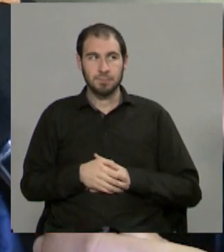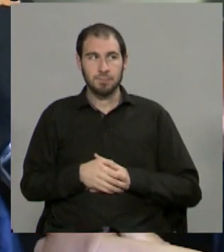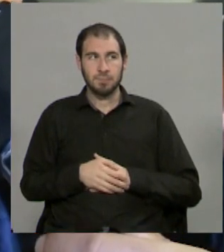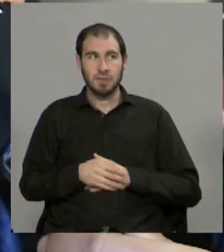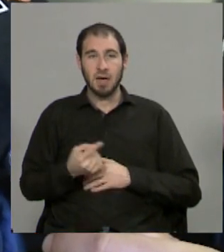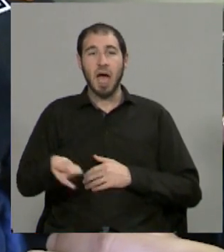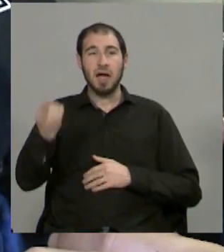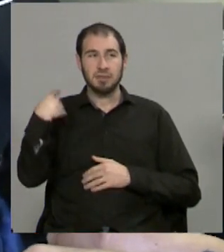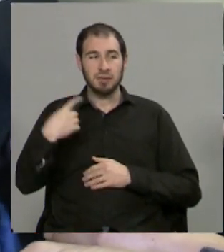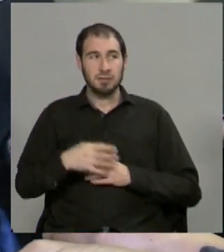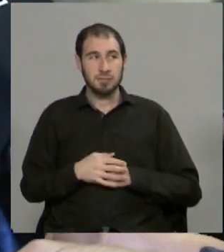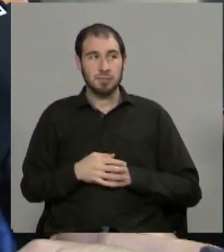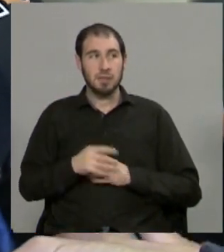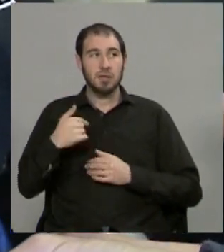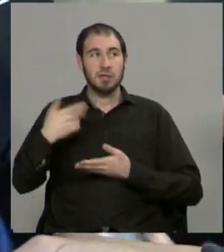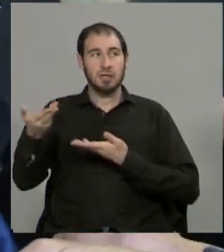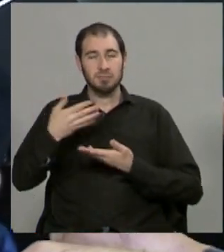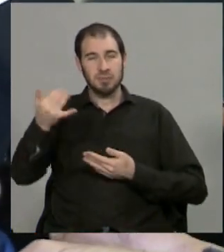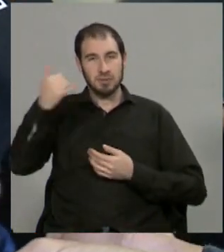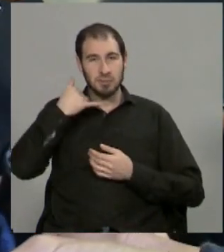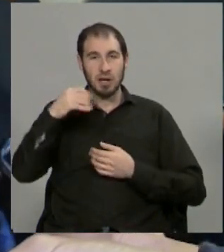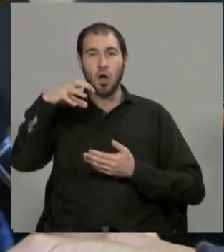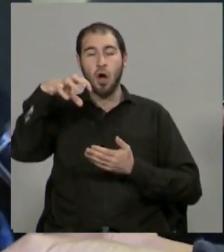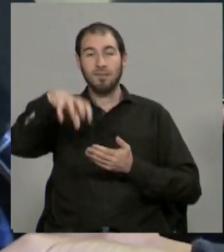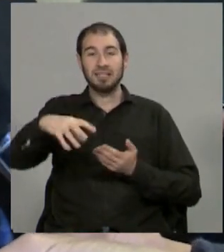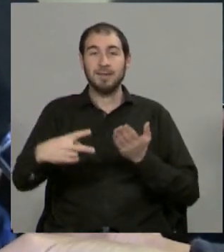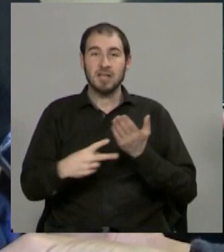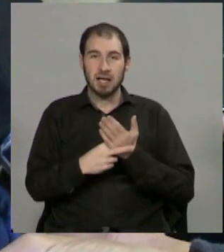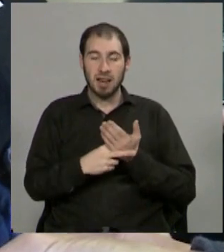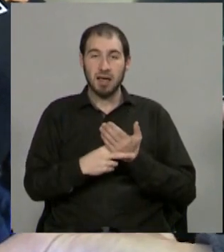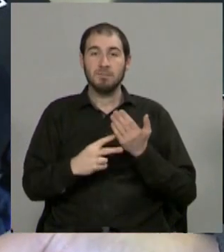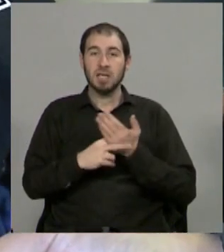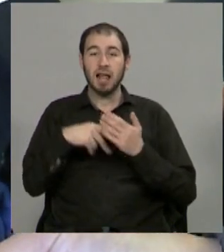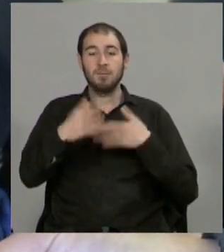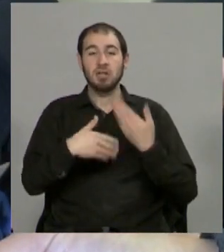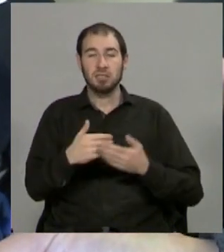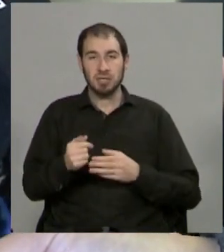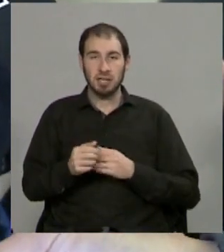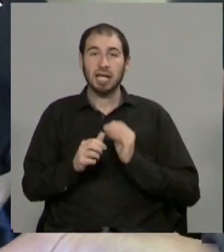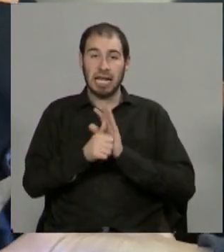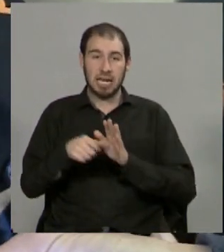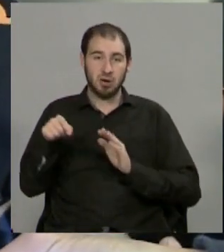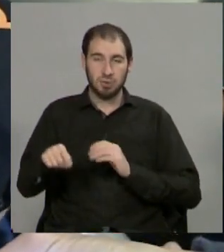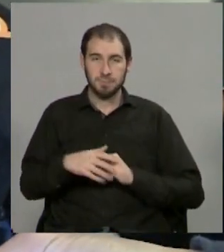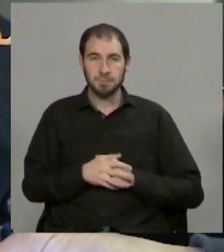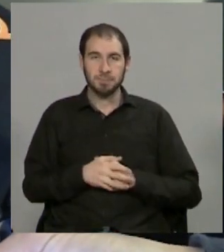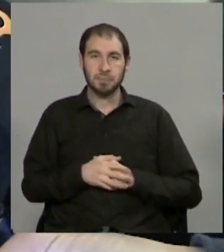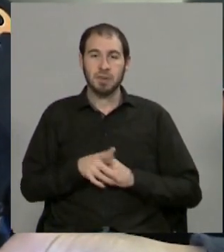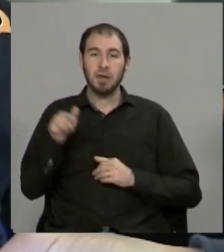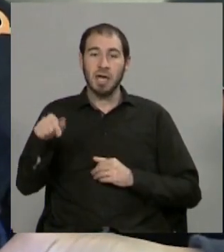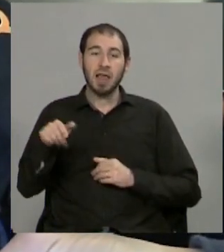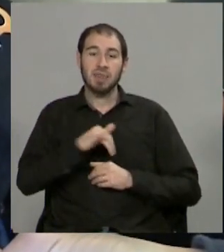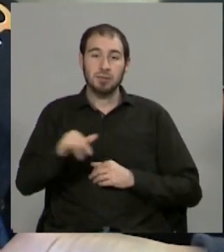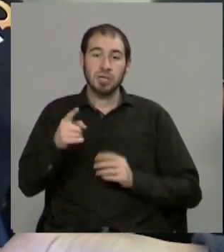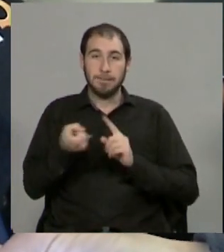En el día de ayer recibí una comunicación desde una oficina fiscal que había un fiscal de violencia de género que estaba siendo